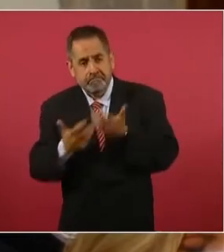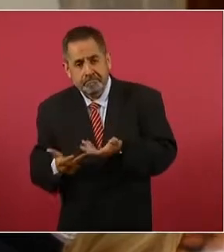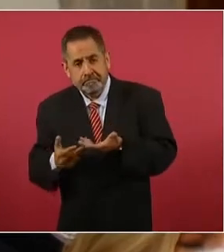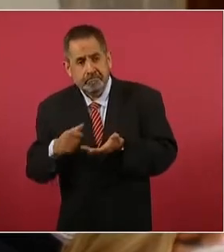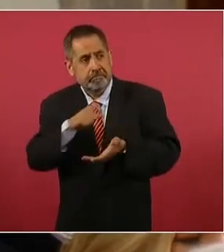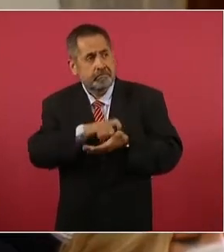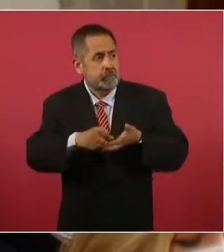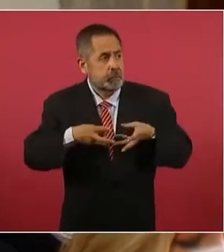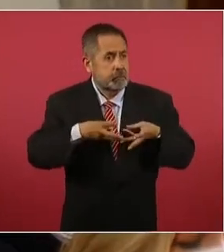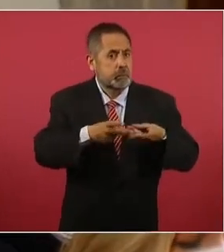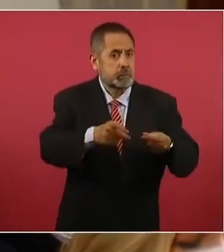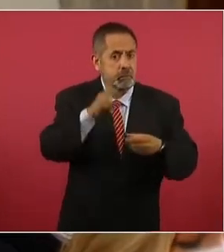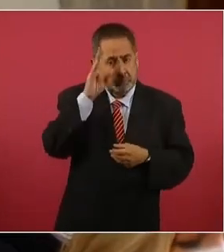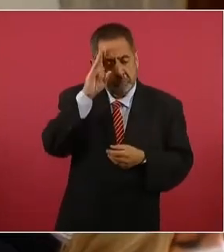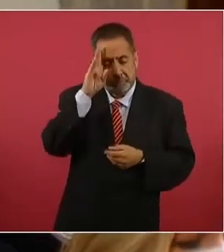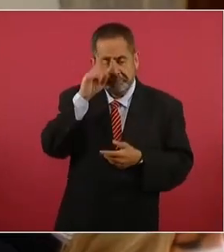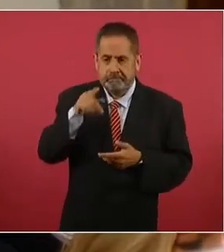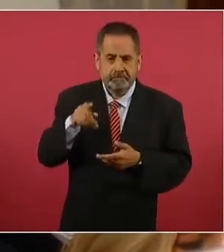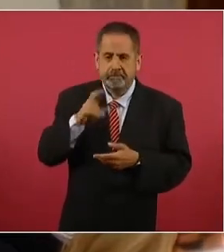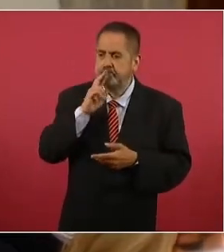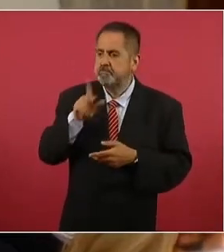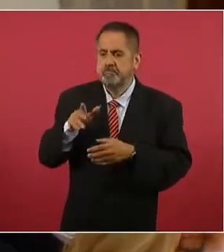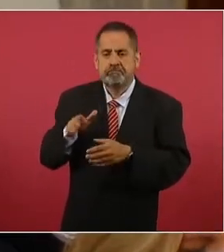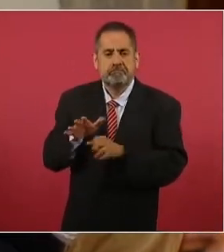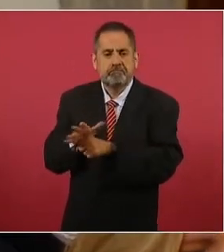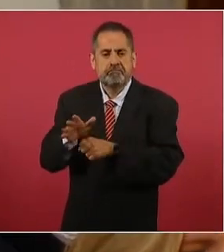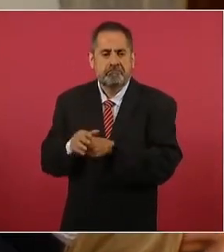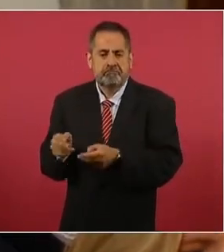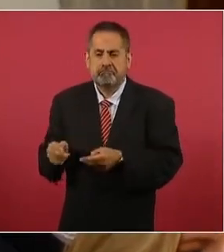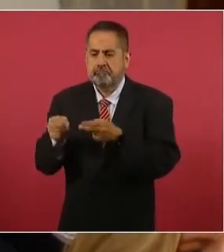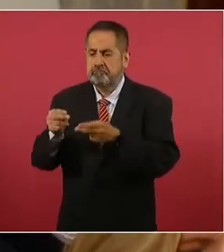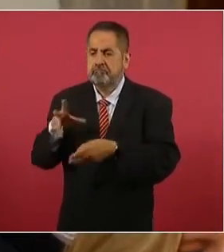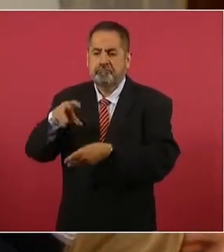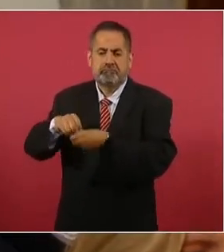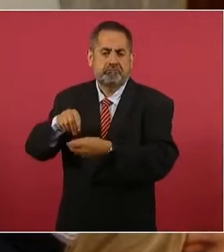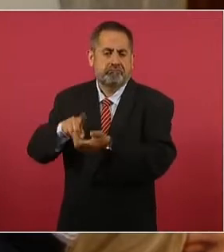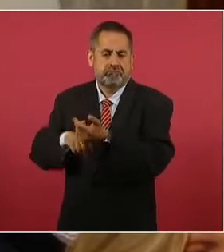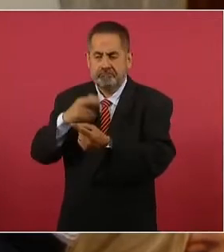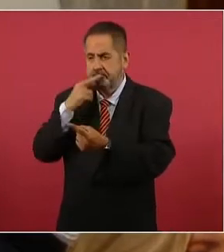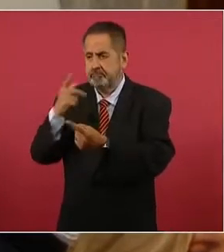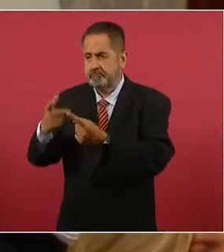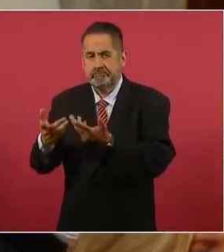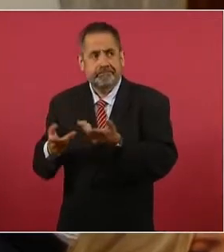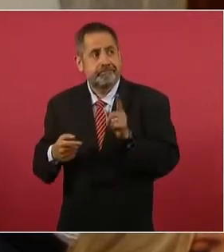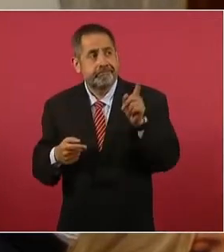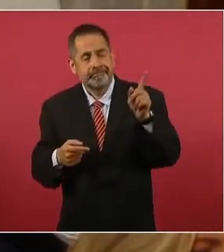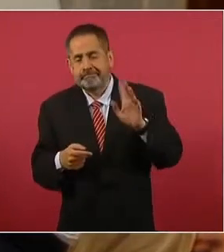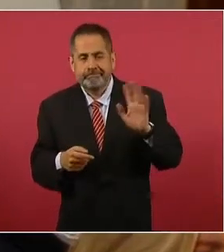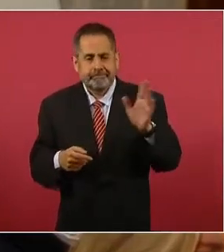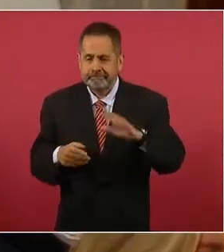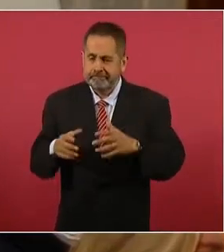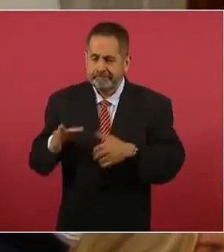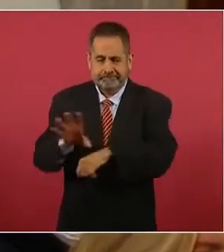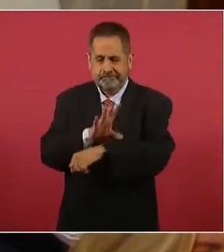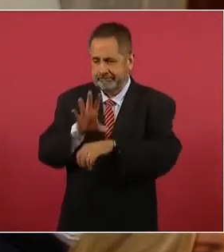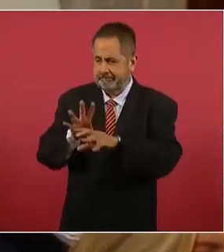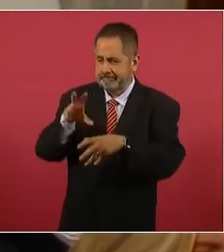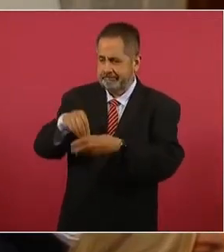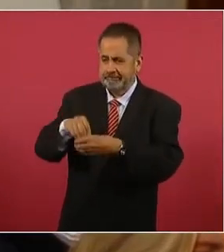de combustibles. Entonces tenemos un déficit en el